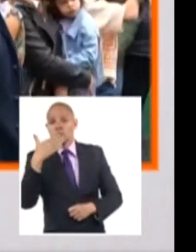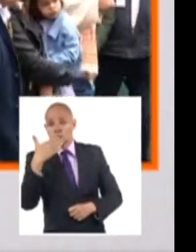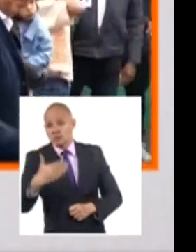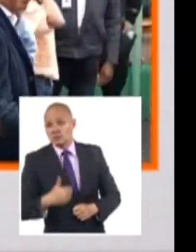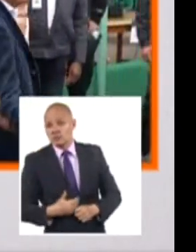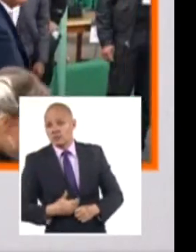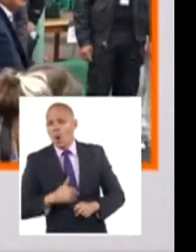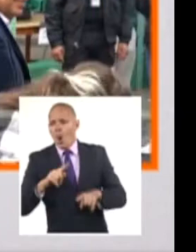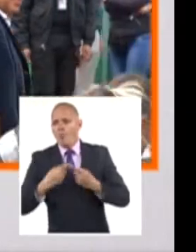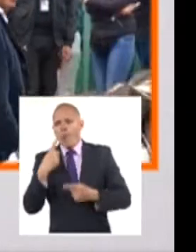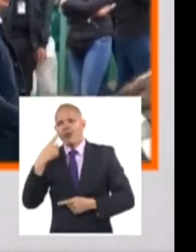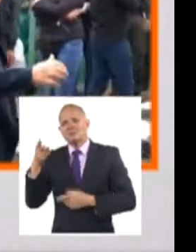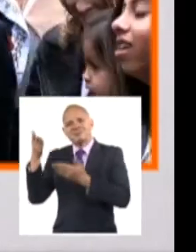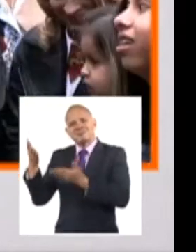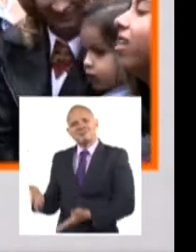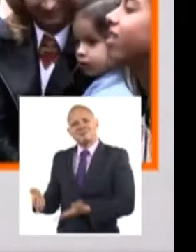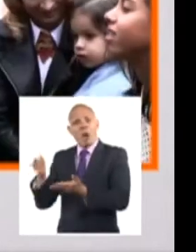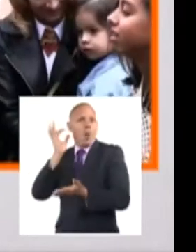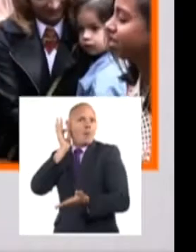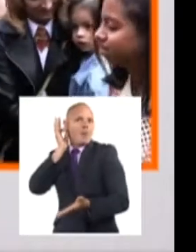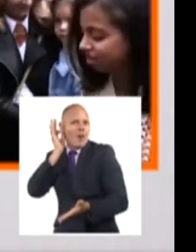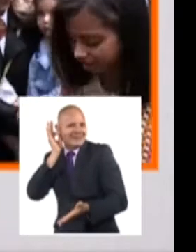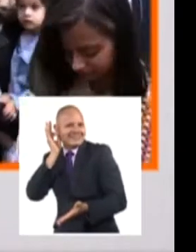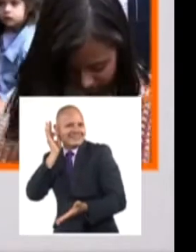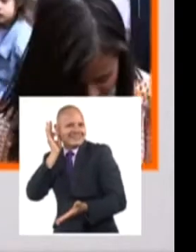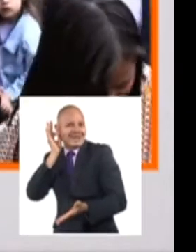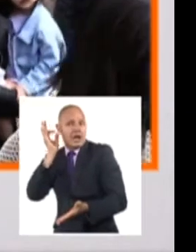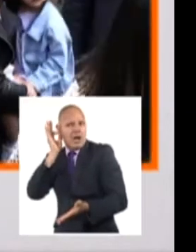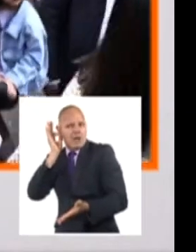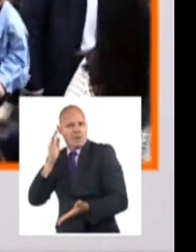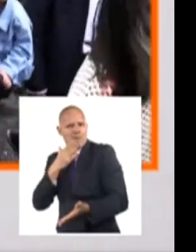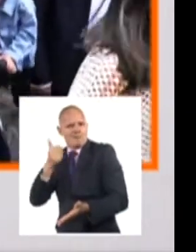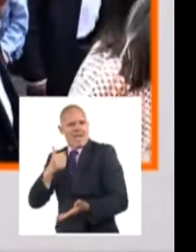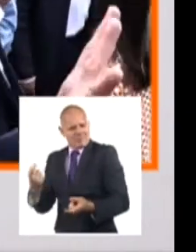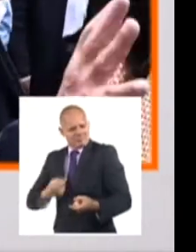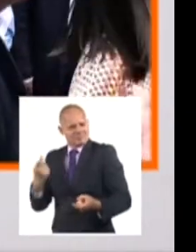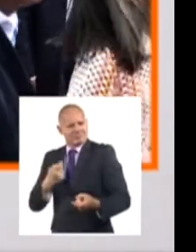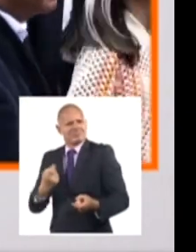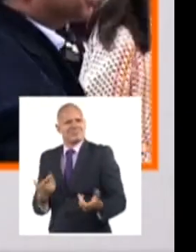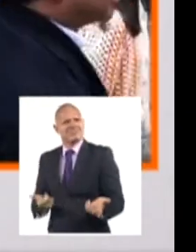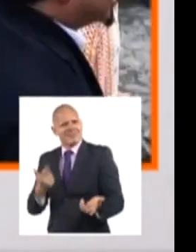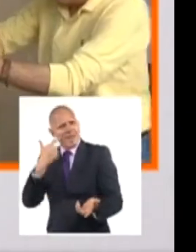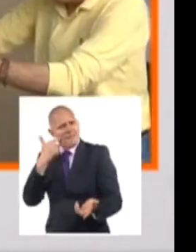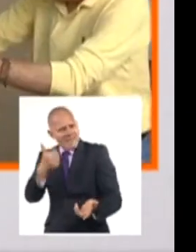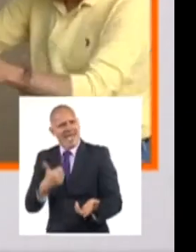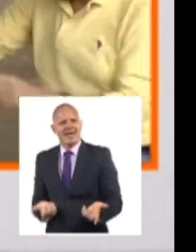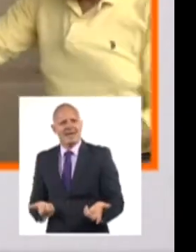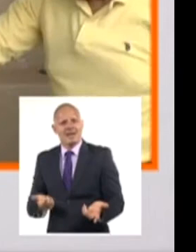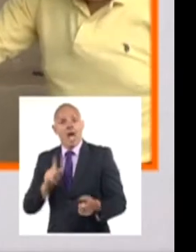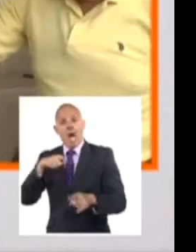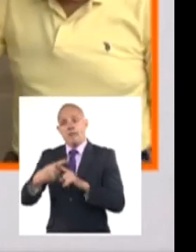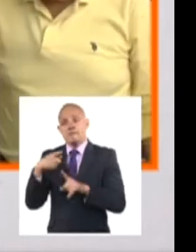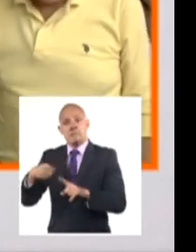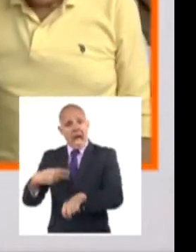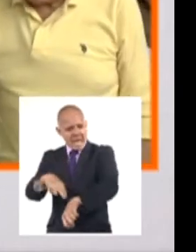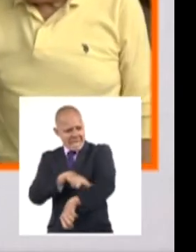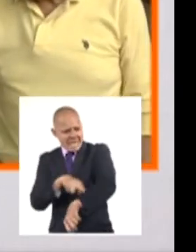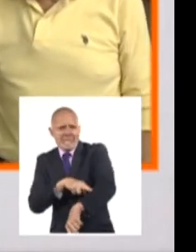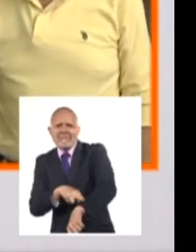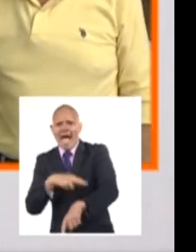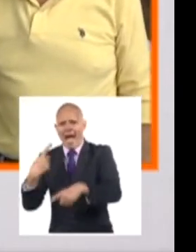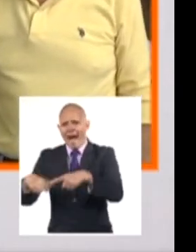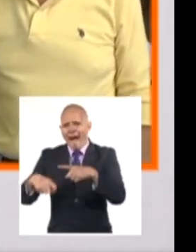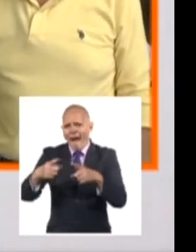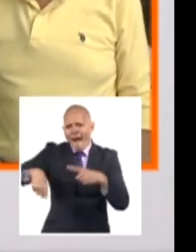existencia de esta amplia alianza donde están efectivamente esos sectores se representa y que son las mujeres los negros